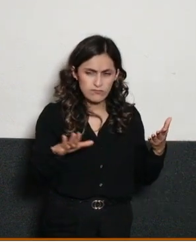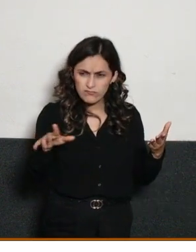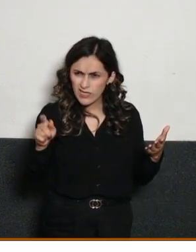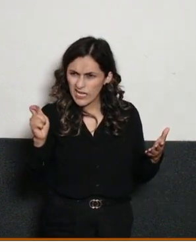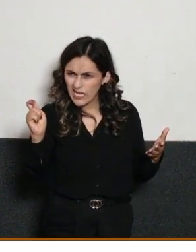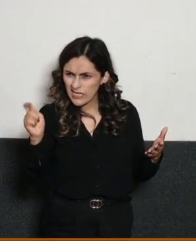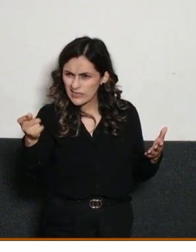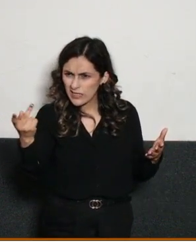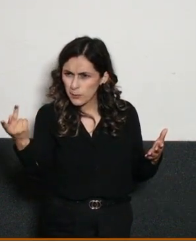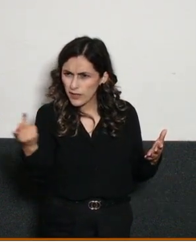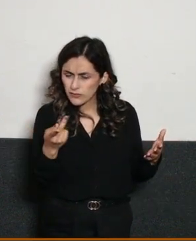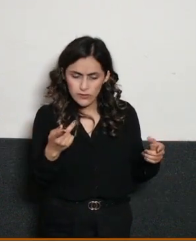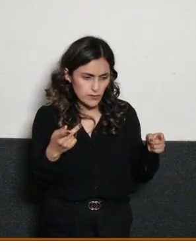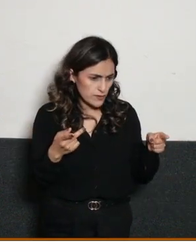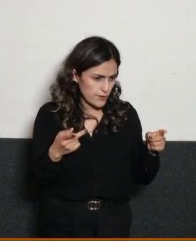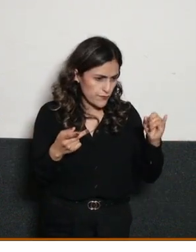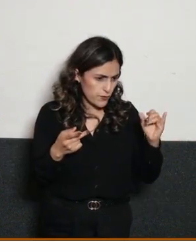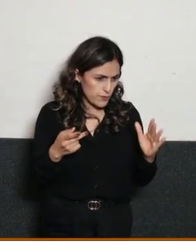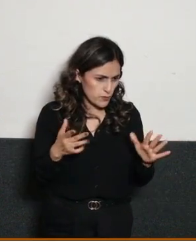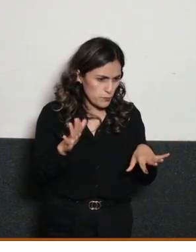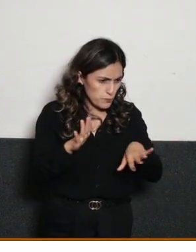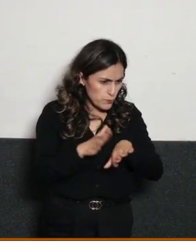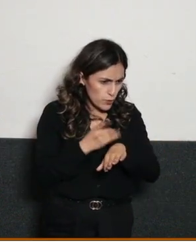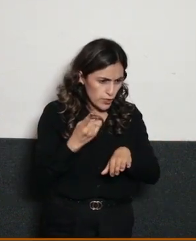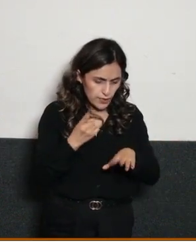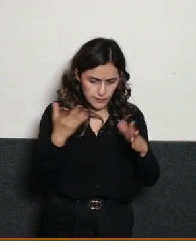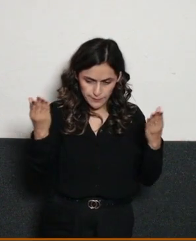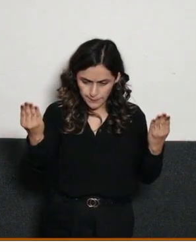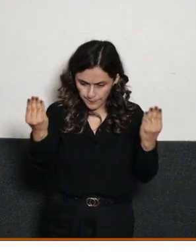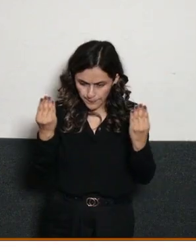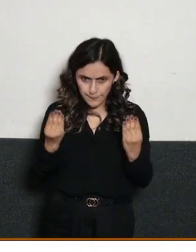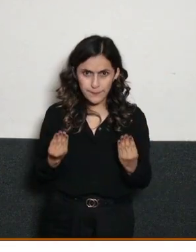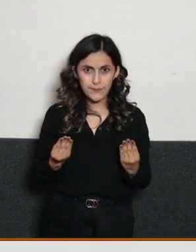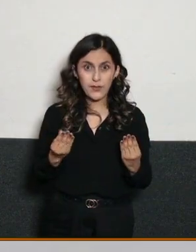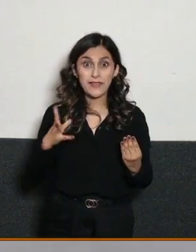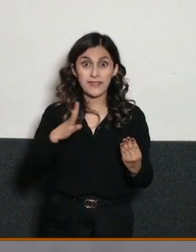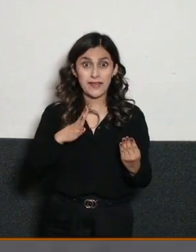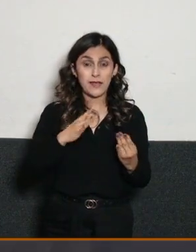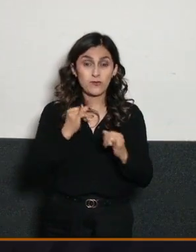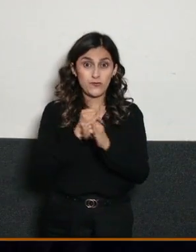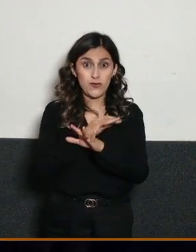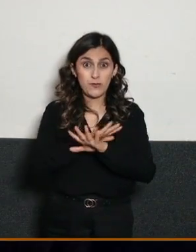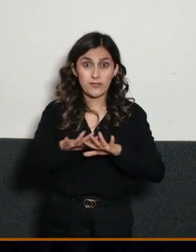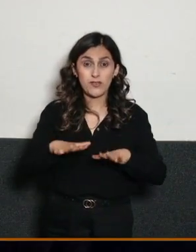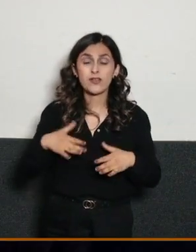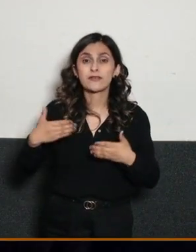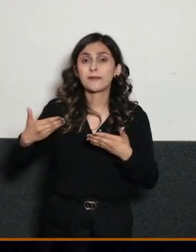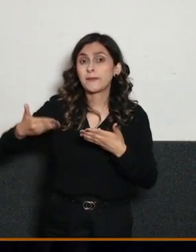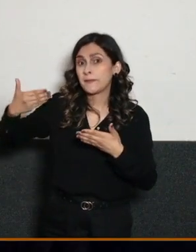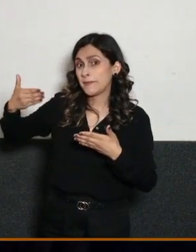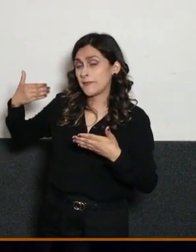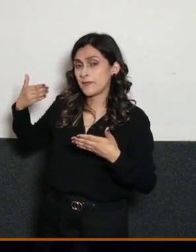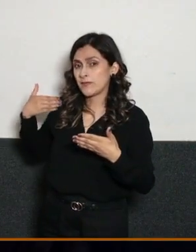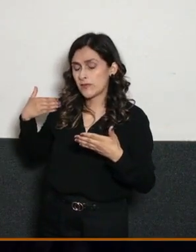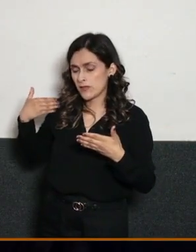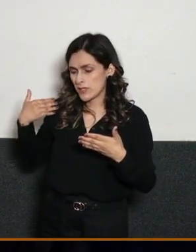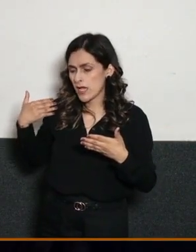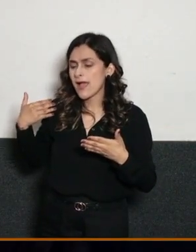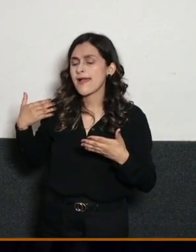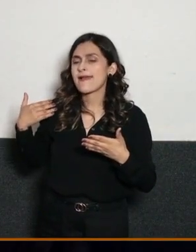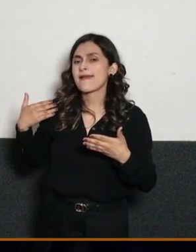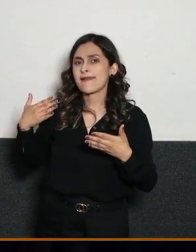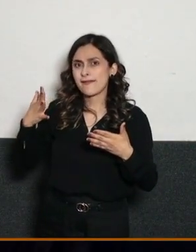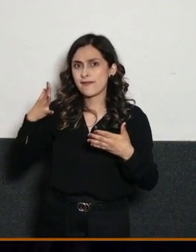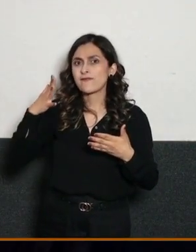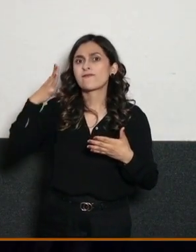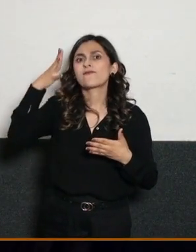Y finalmente, con esa información, si tenemos suficiente información histórica, podemos empezar a predecir qué va a pasar.